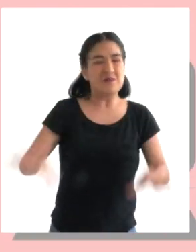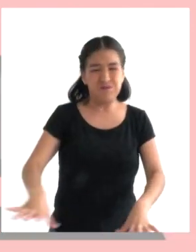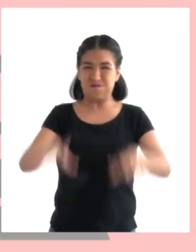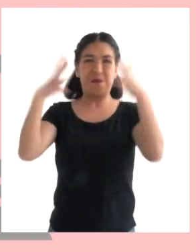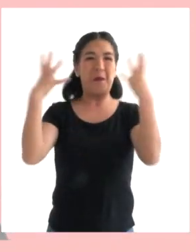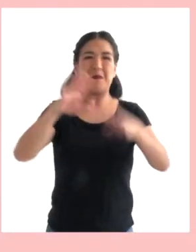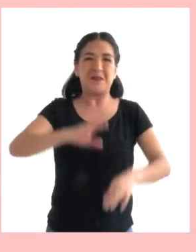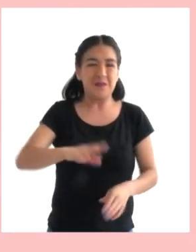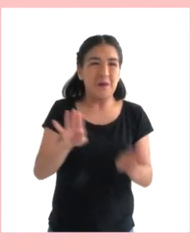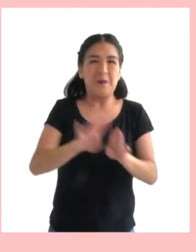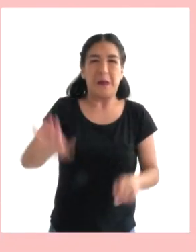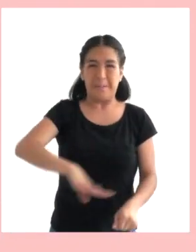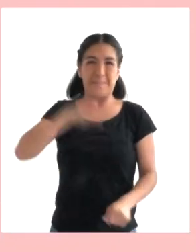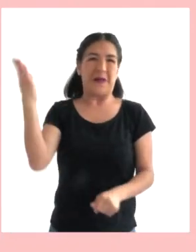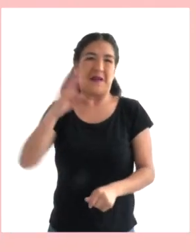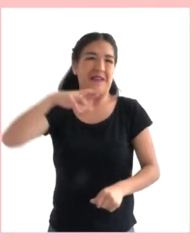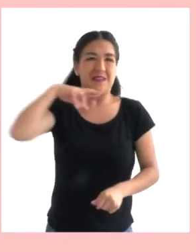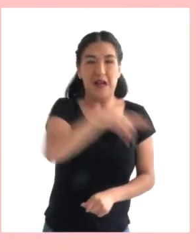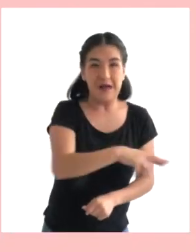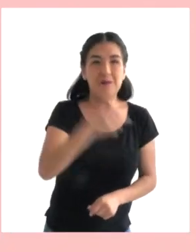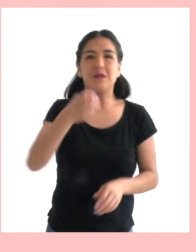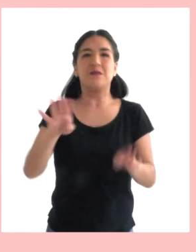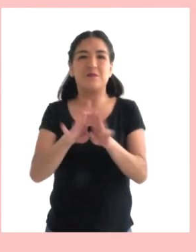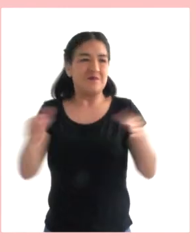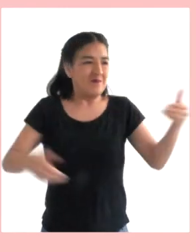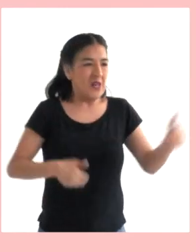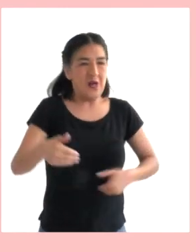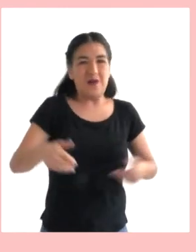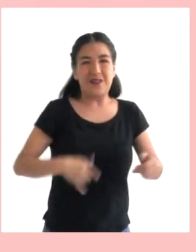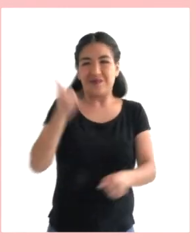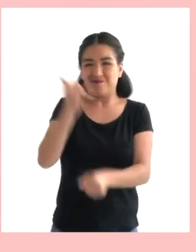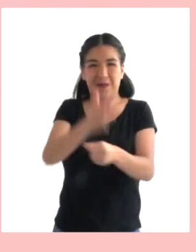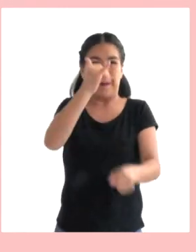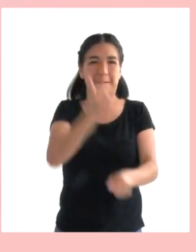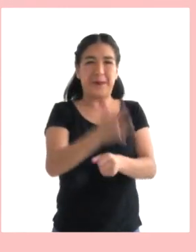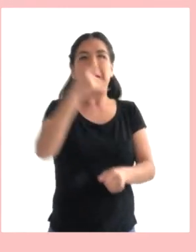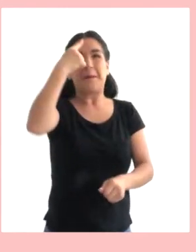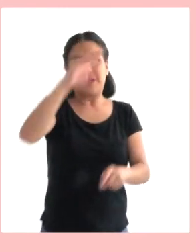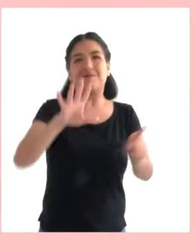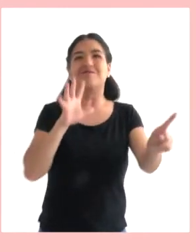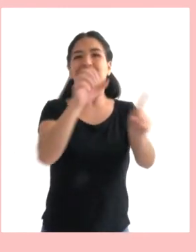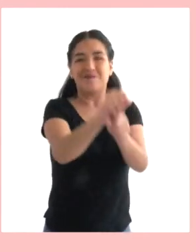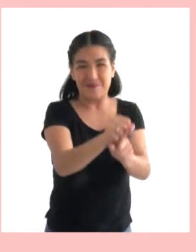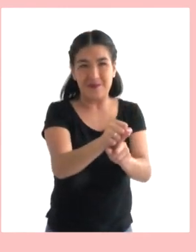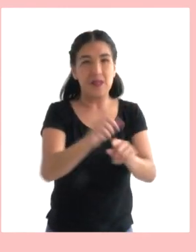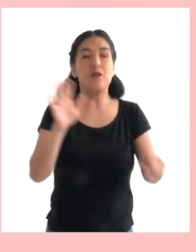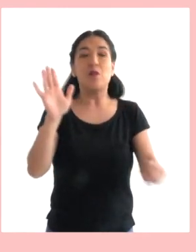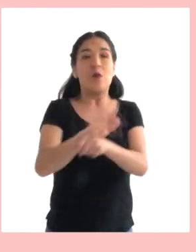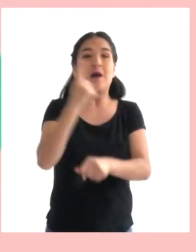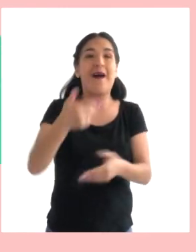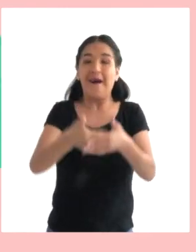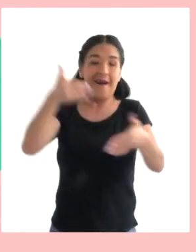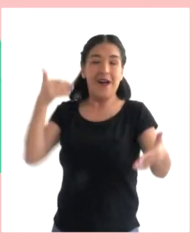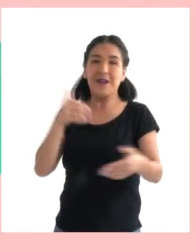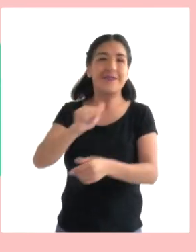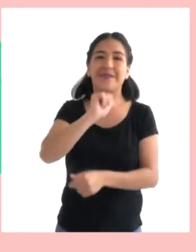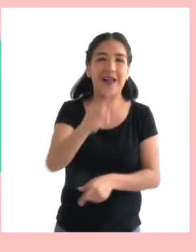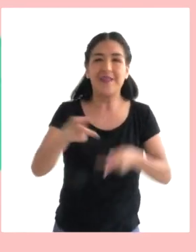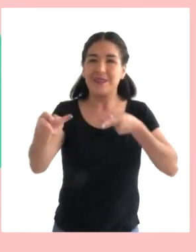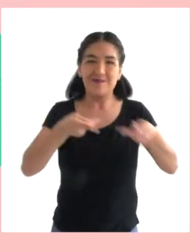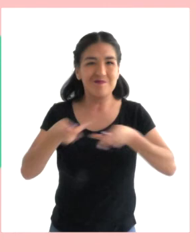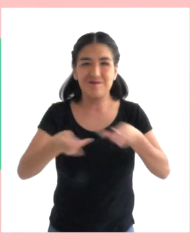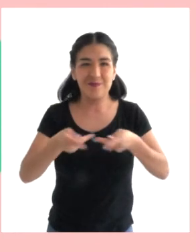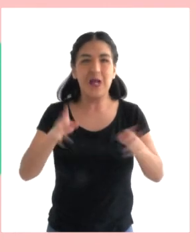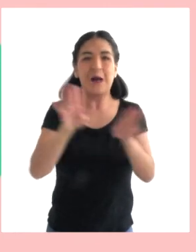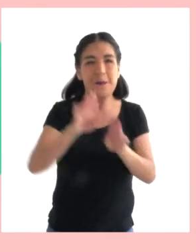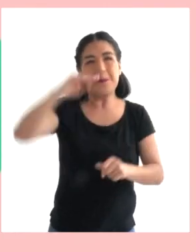pero no saben evaluar lo que va a estorbar o lo que va a ser contraproducente para su objetivo. Por no haber jerarquizado prioridades, por